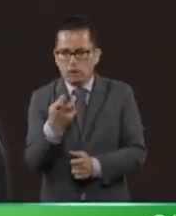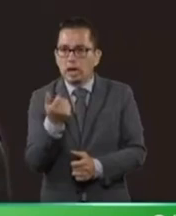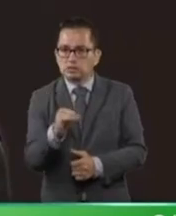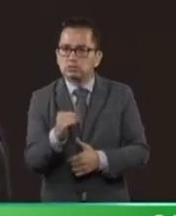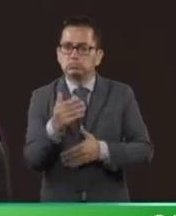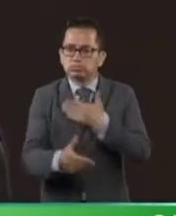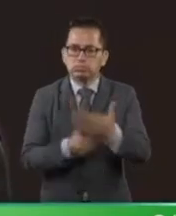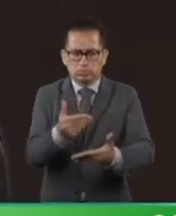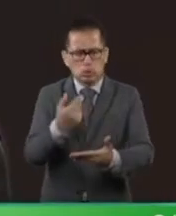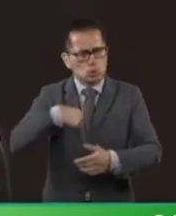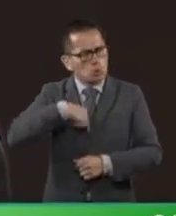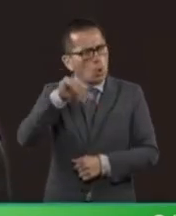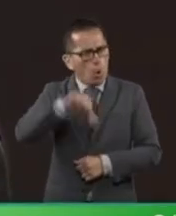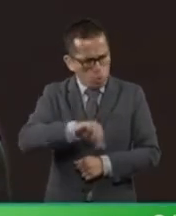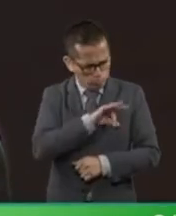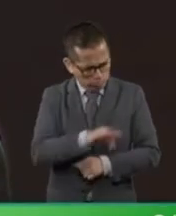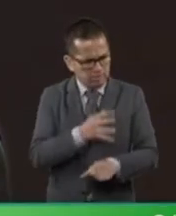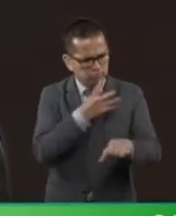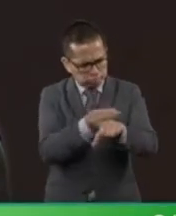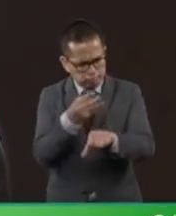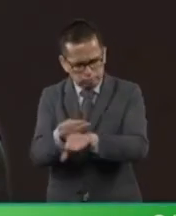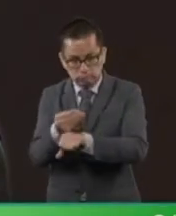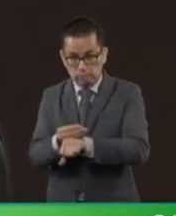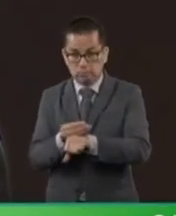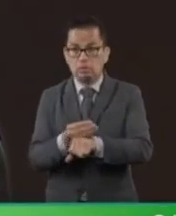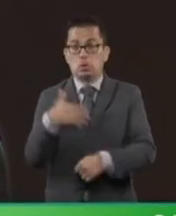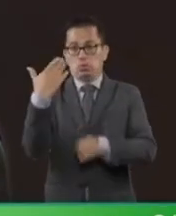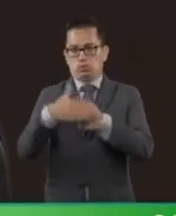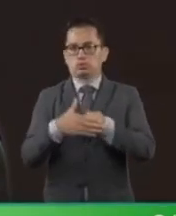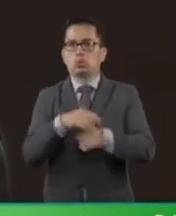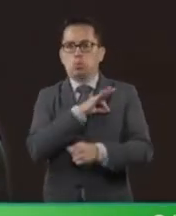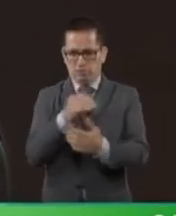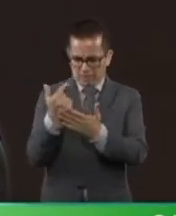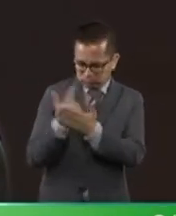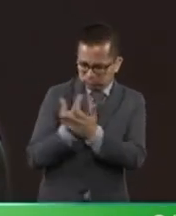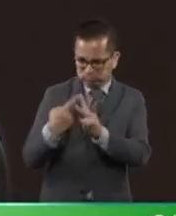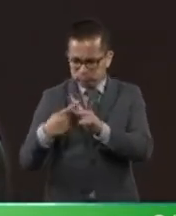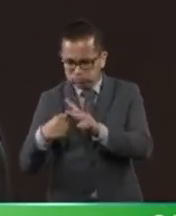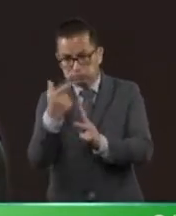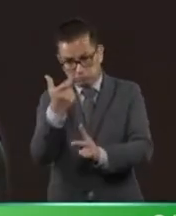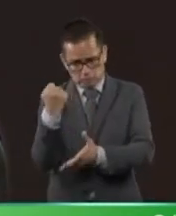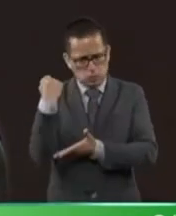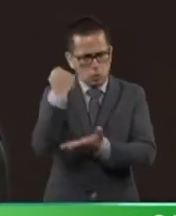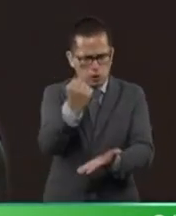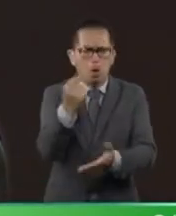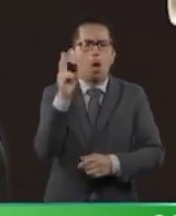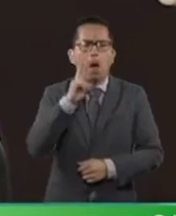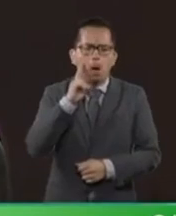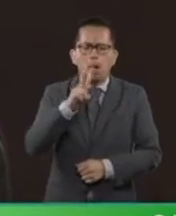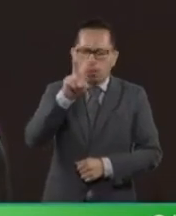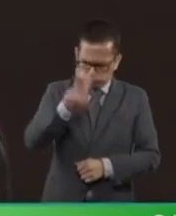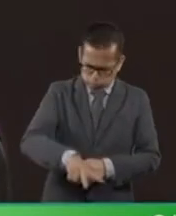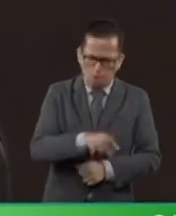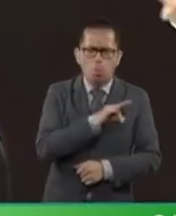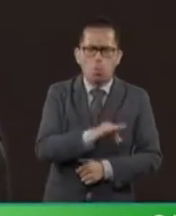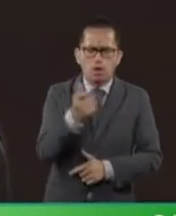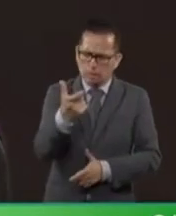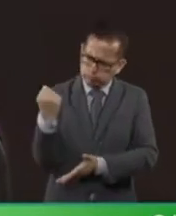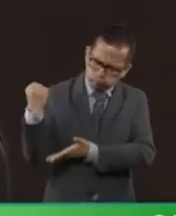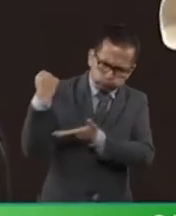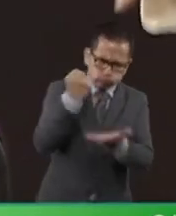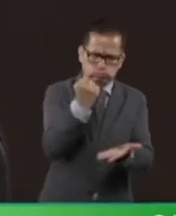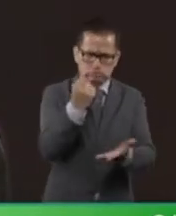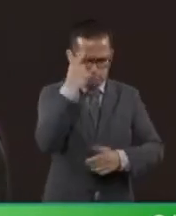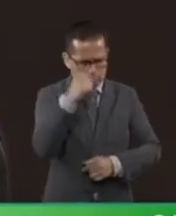oportunidad de saldarla. Viene el presupuesto, hechos son amores y veremos cuánto recurso podemos destinar ahí para las niñas,